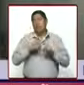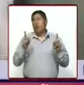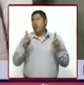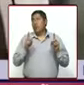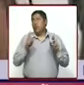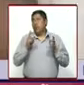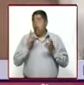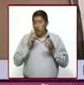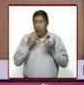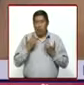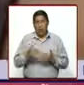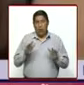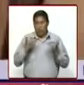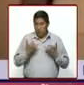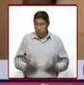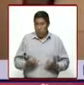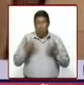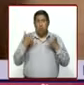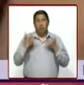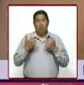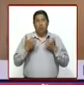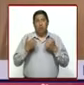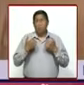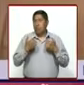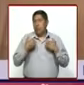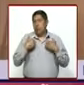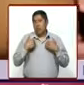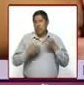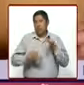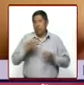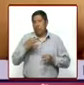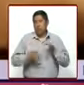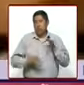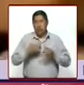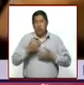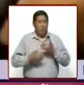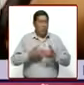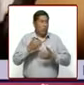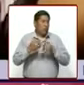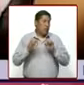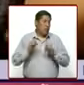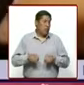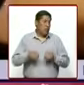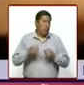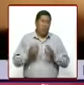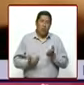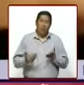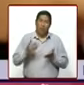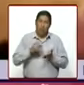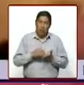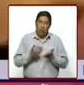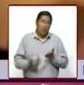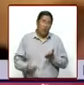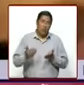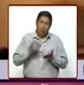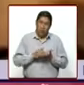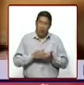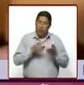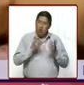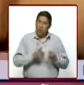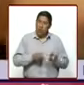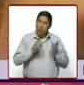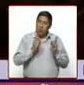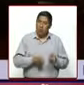Y efectivamente, pues al día de hoy se cuenta con una sentencia dentro de este proceso, donde pues se repetían los hechos, se repetían los